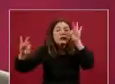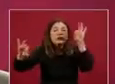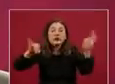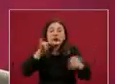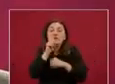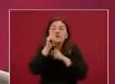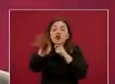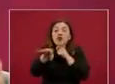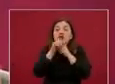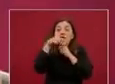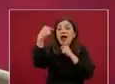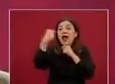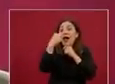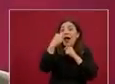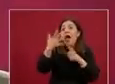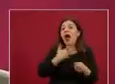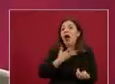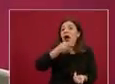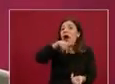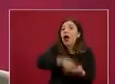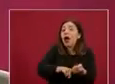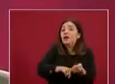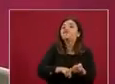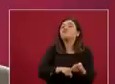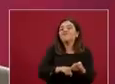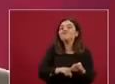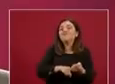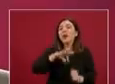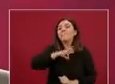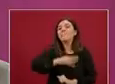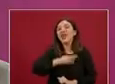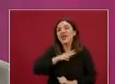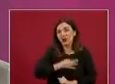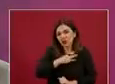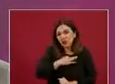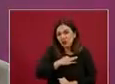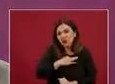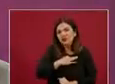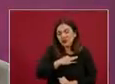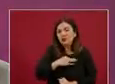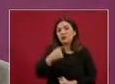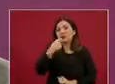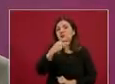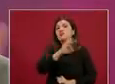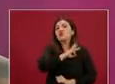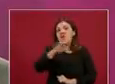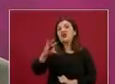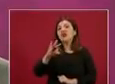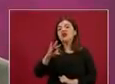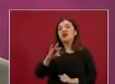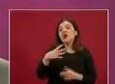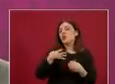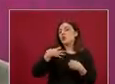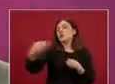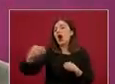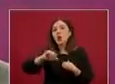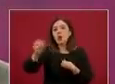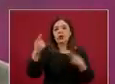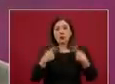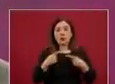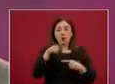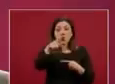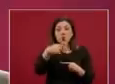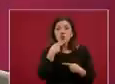aerosoles, que son las que tienen al virus y que son las que pueden contagiar a otra persona. Usar